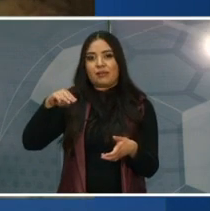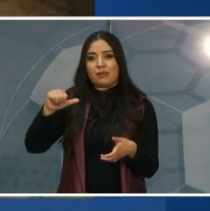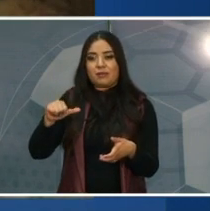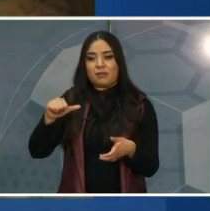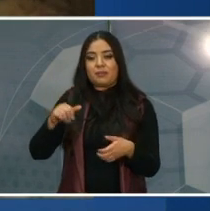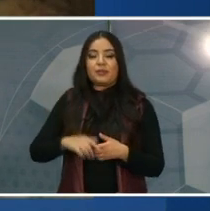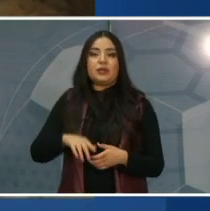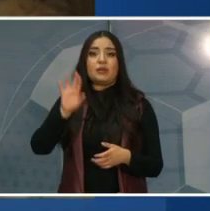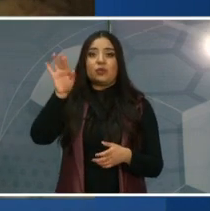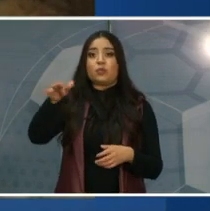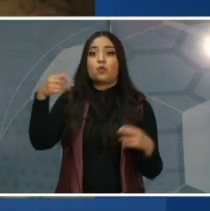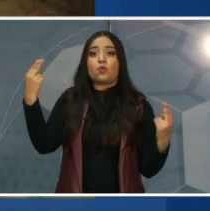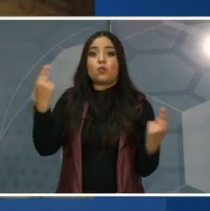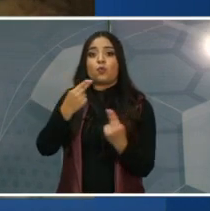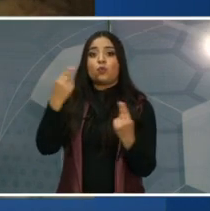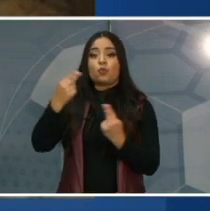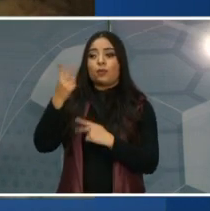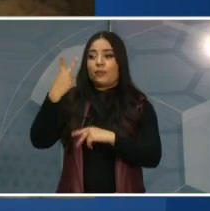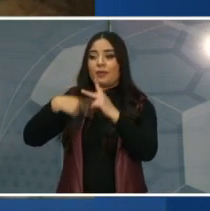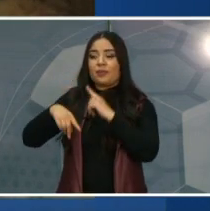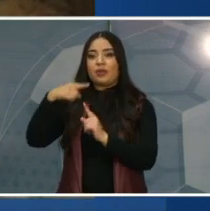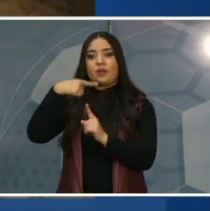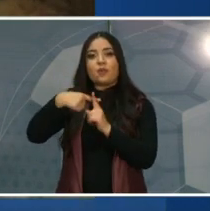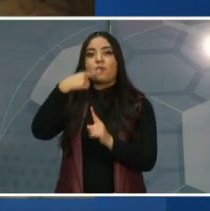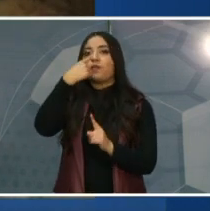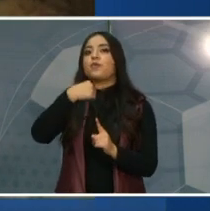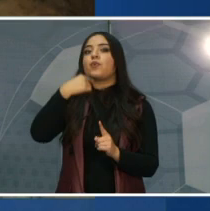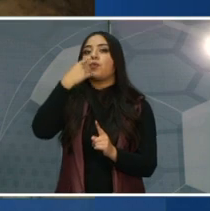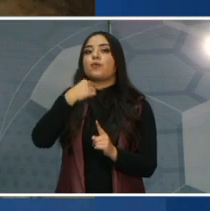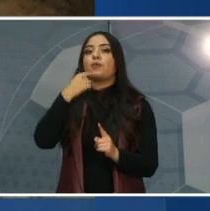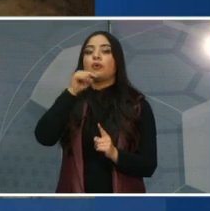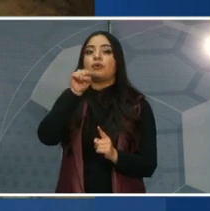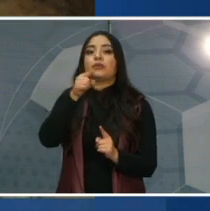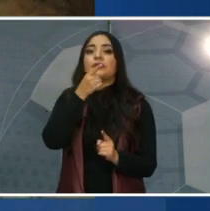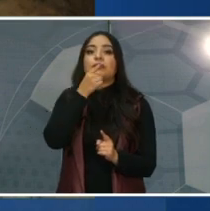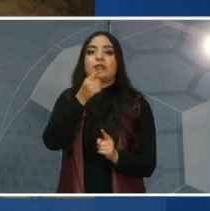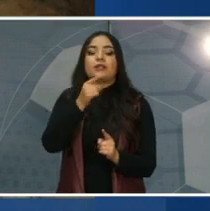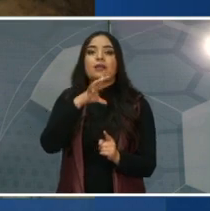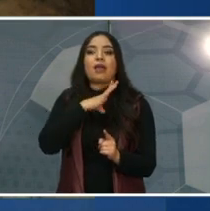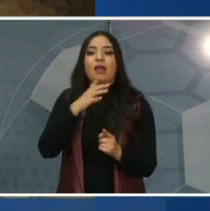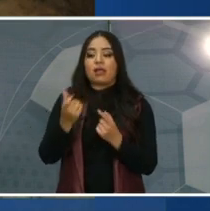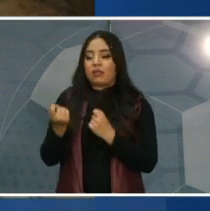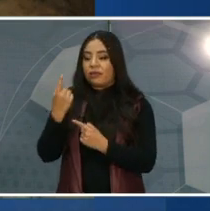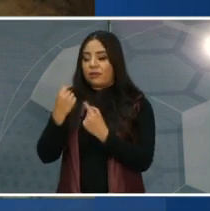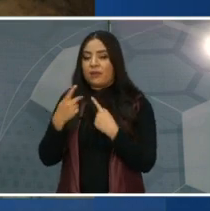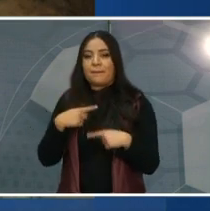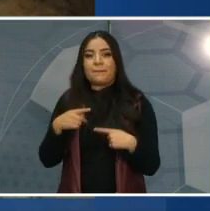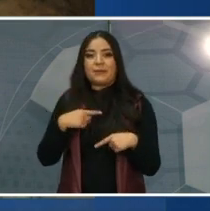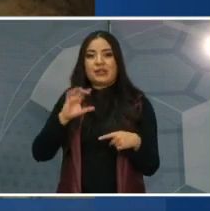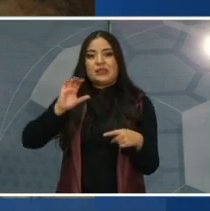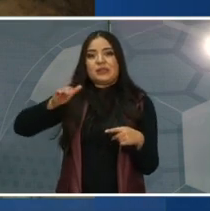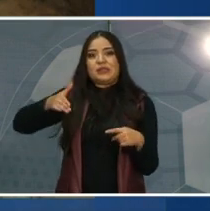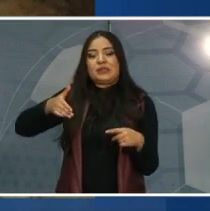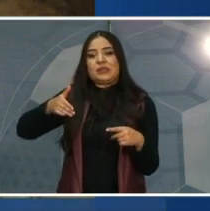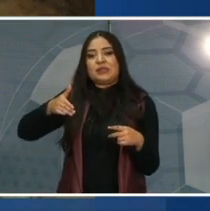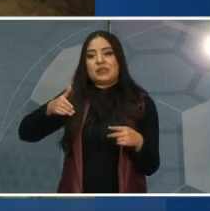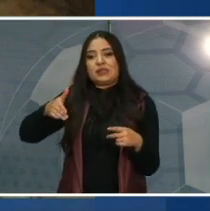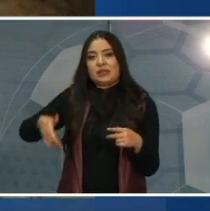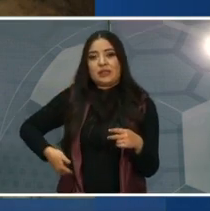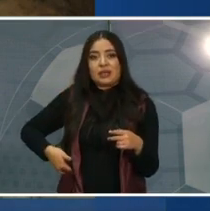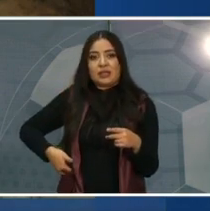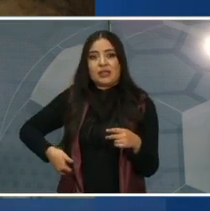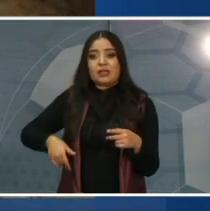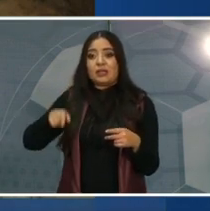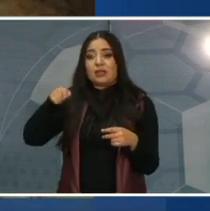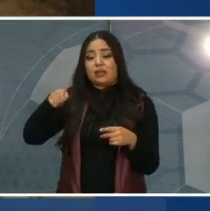de los paramédicos de la cruz roja ya que se reportaban a varias personas lesionadas luego de ser arrolladas por el conductor de un vehículo